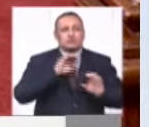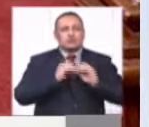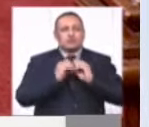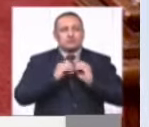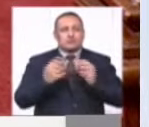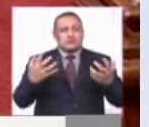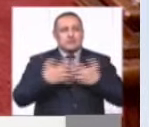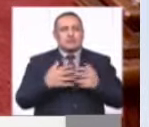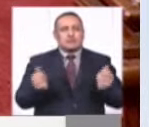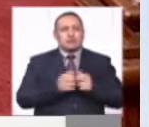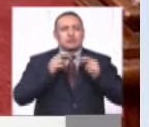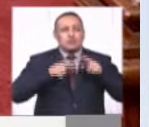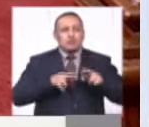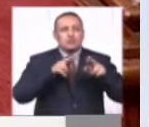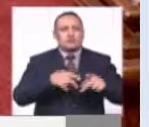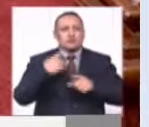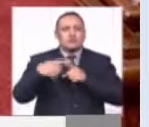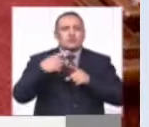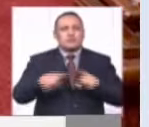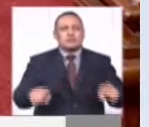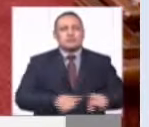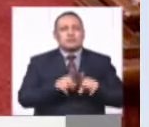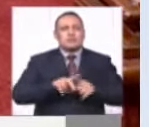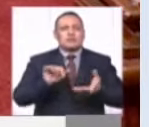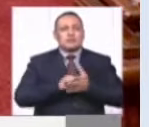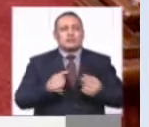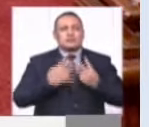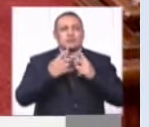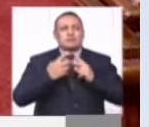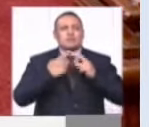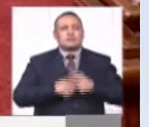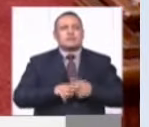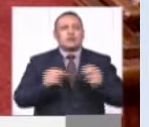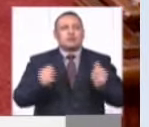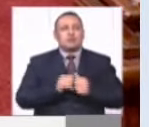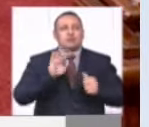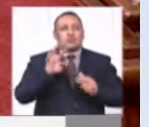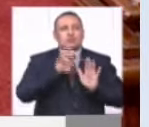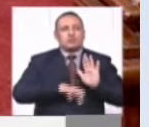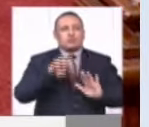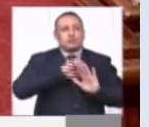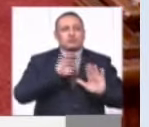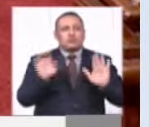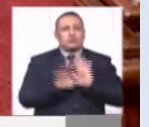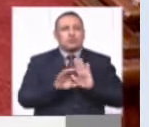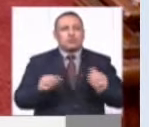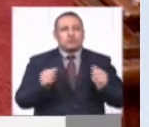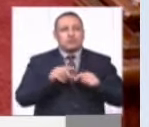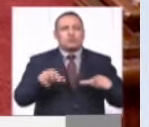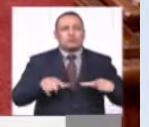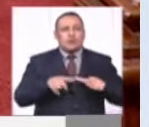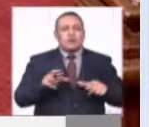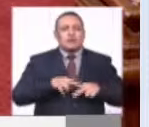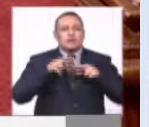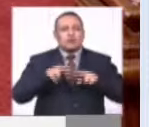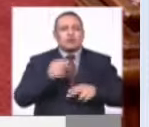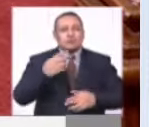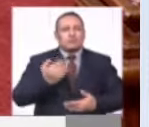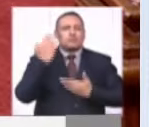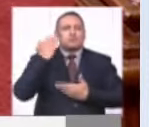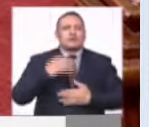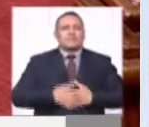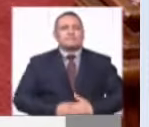soluciones integrales en los ríos y quebradas. Asimismo, se iniciarán 4 proyectos en el río Piura y en el río